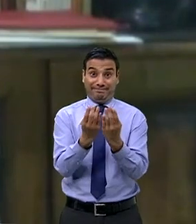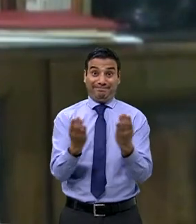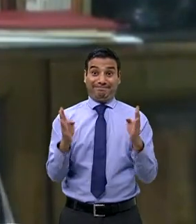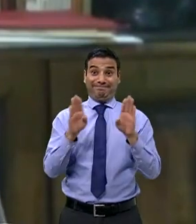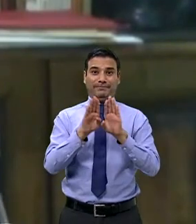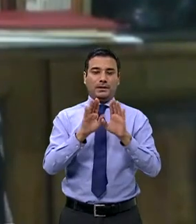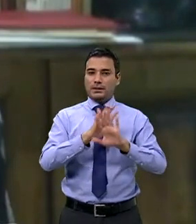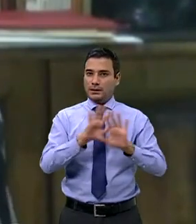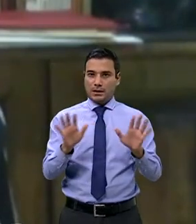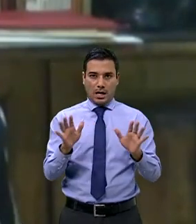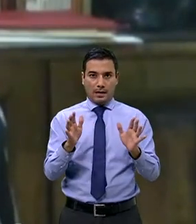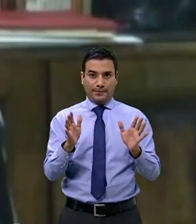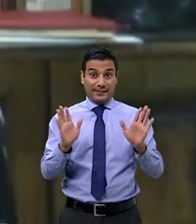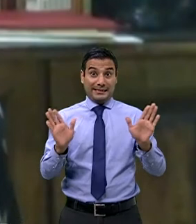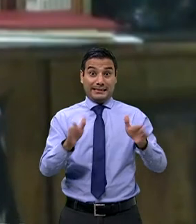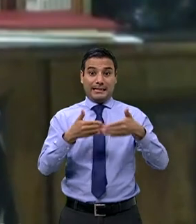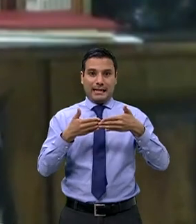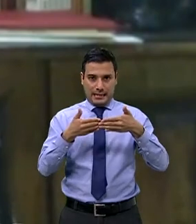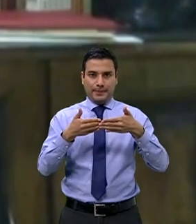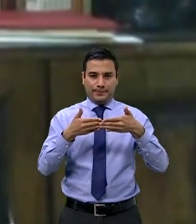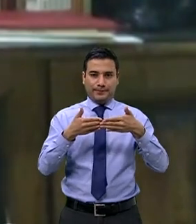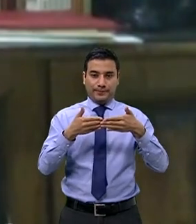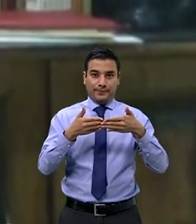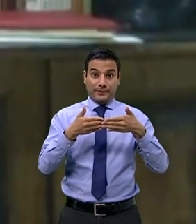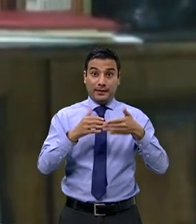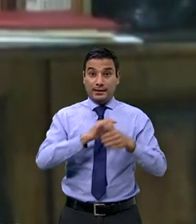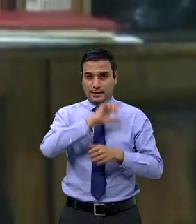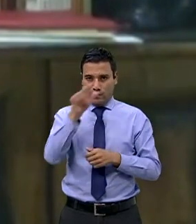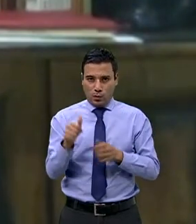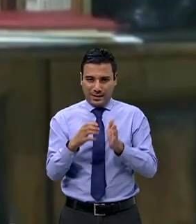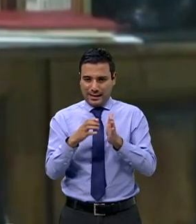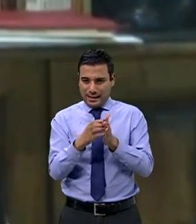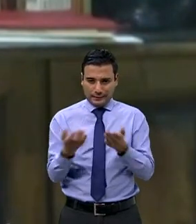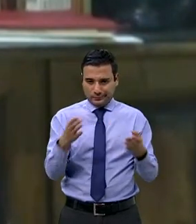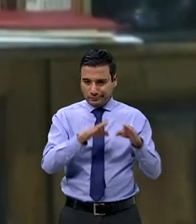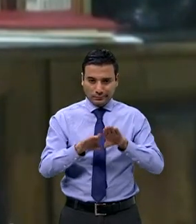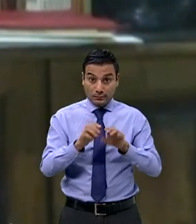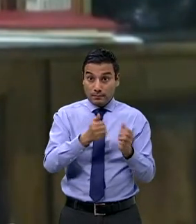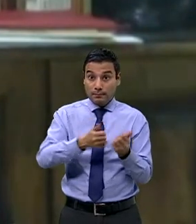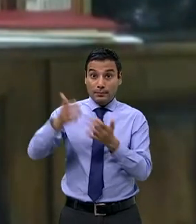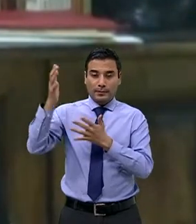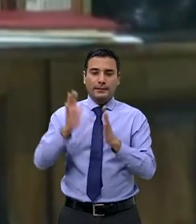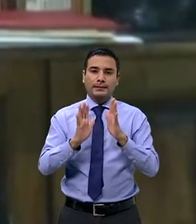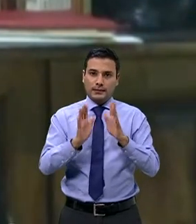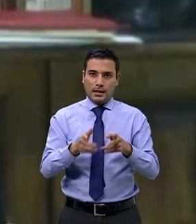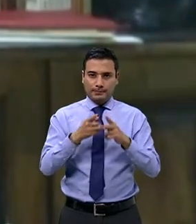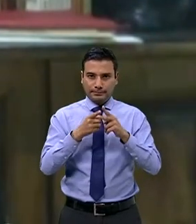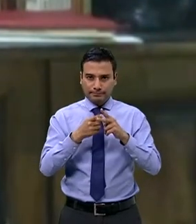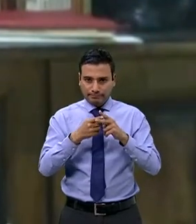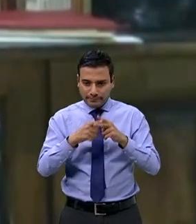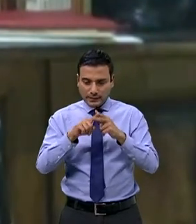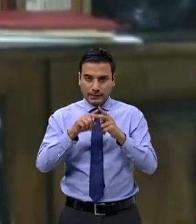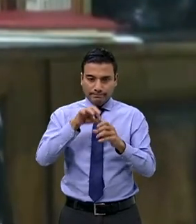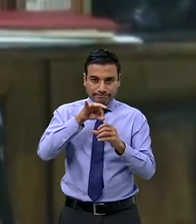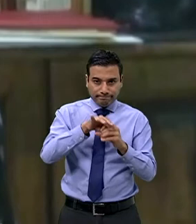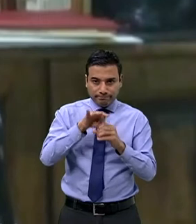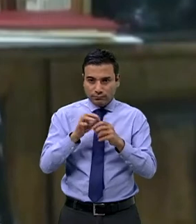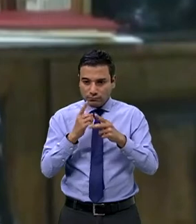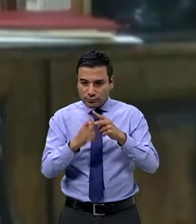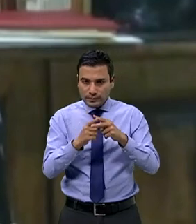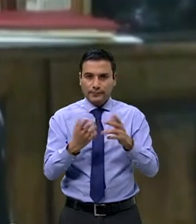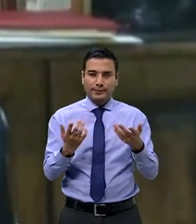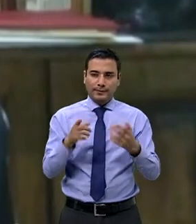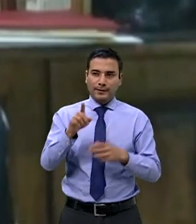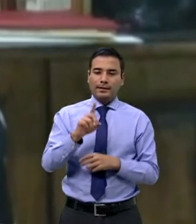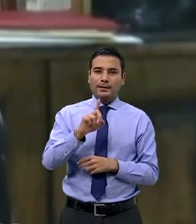casilla y se entrega el primer paquete y creo que esto es algo que pues mis compañeras particularmente dan